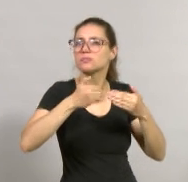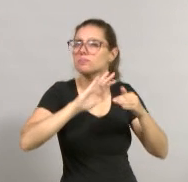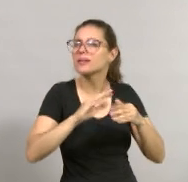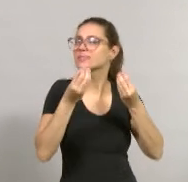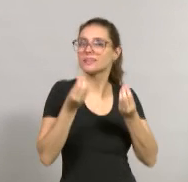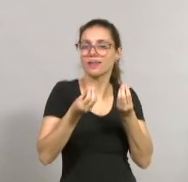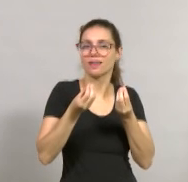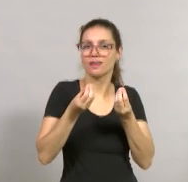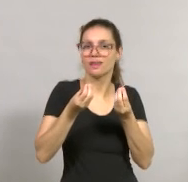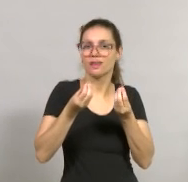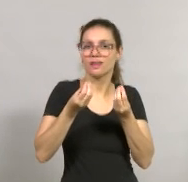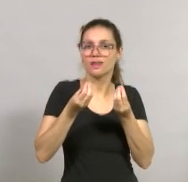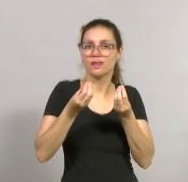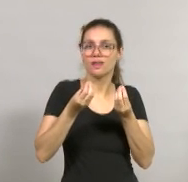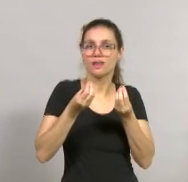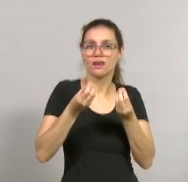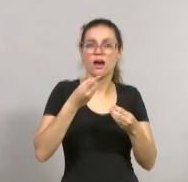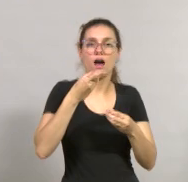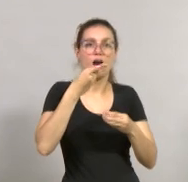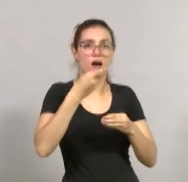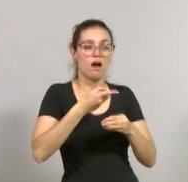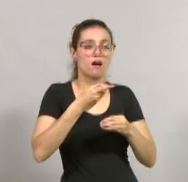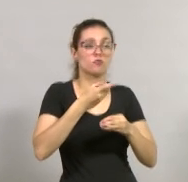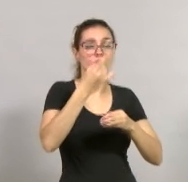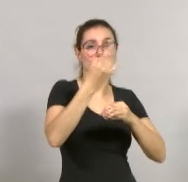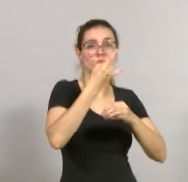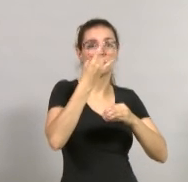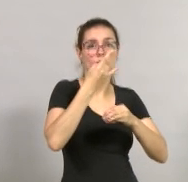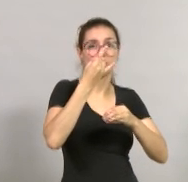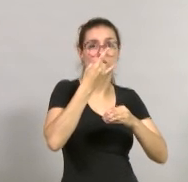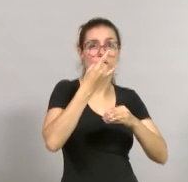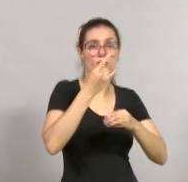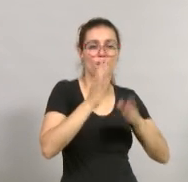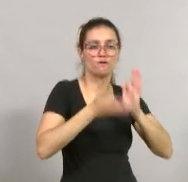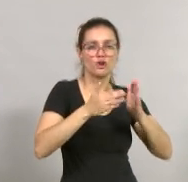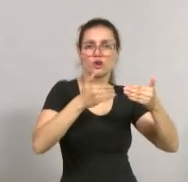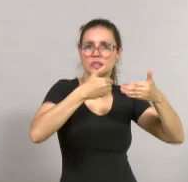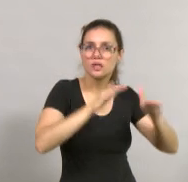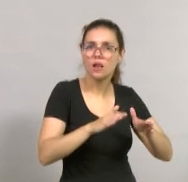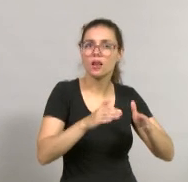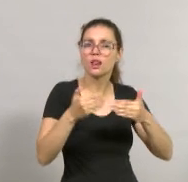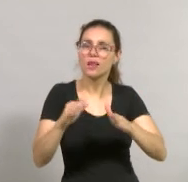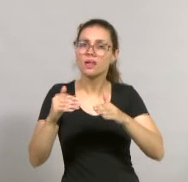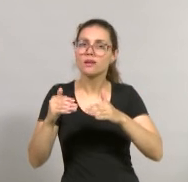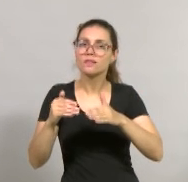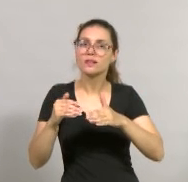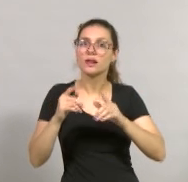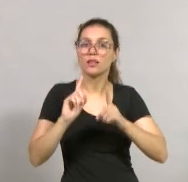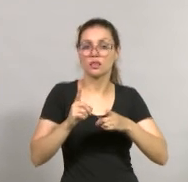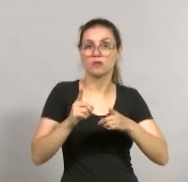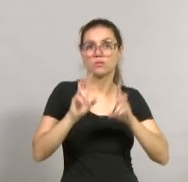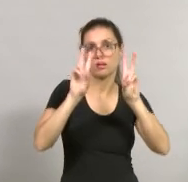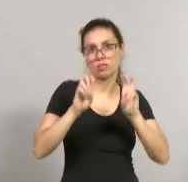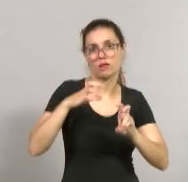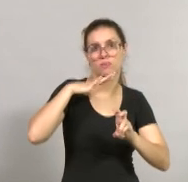más implica tener una universidad libre de violencias también en el plano del lenguaje?